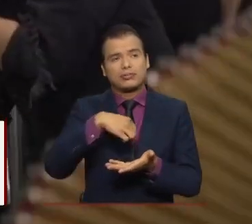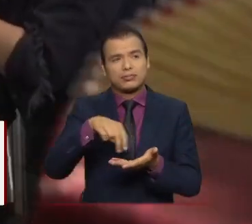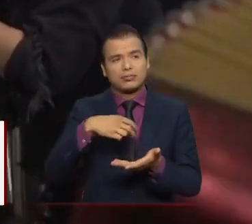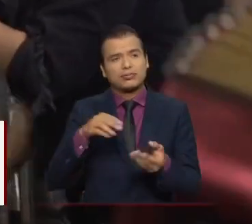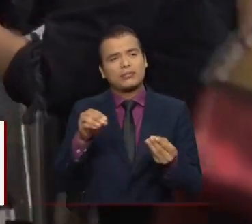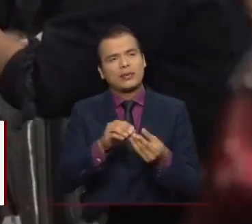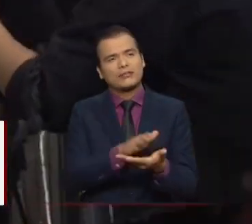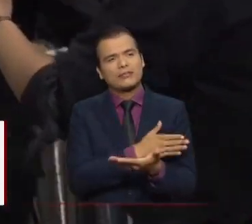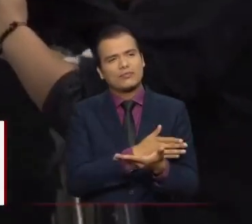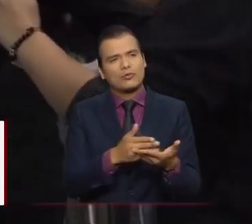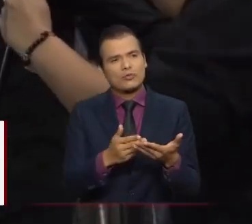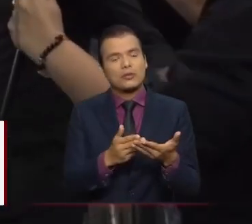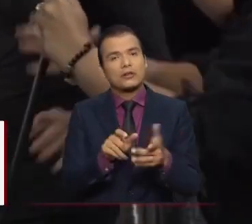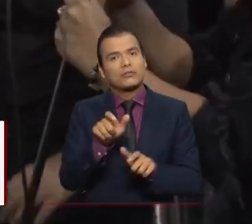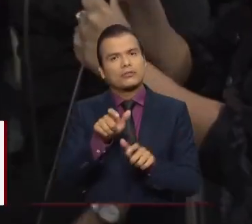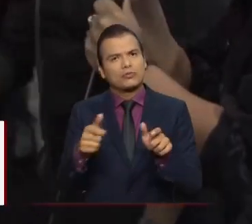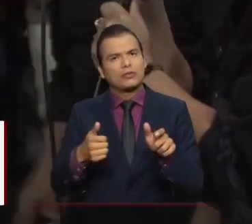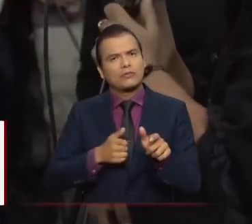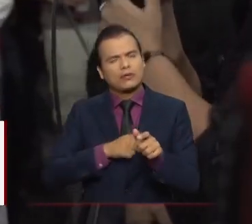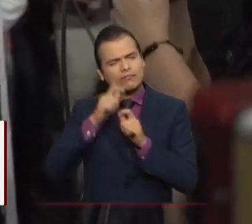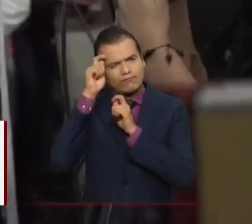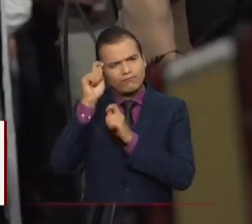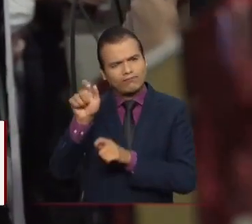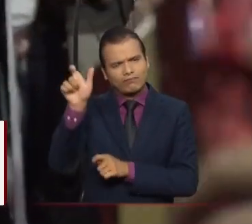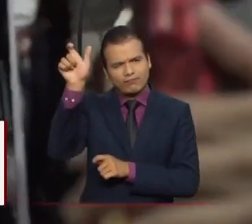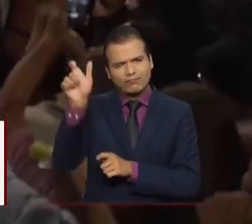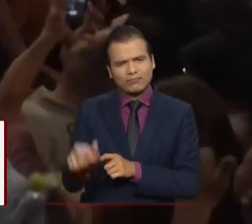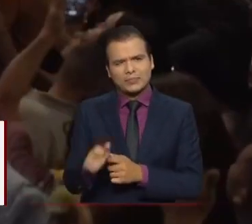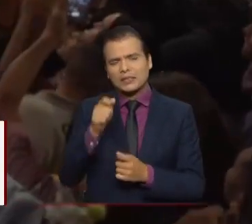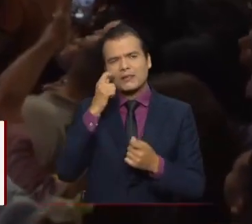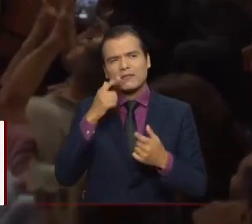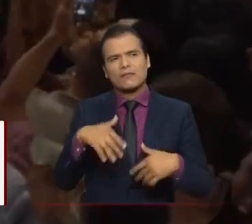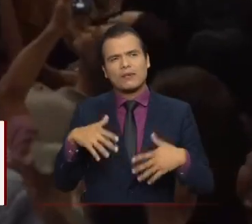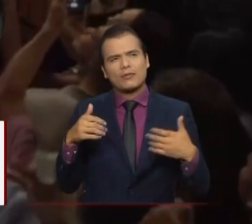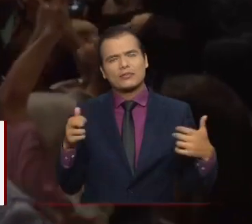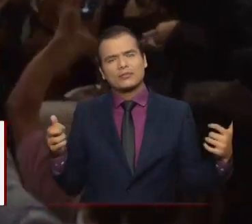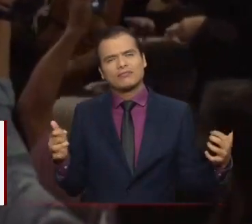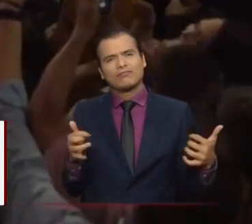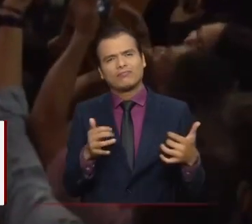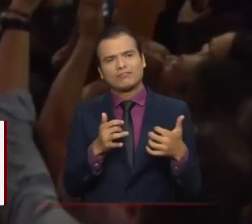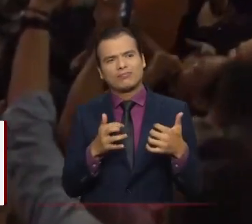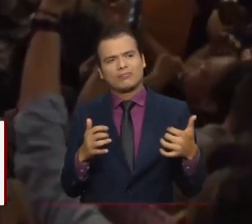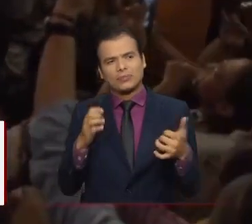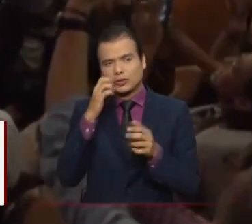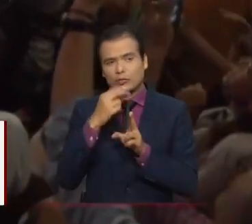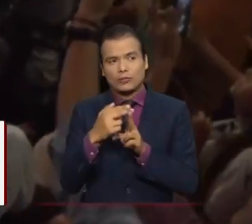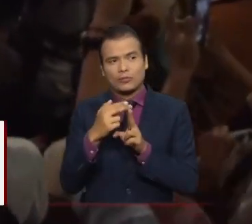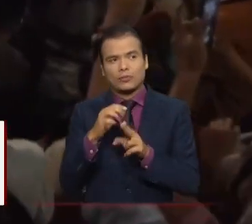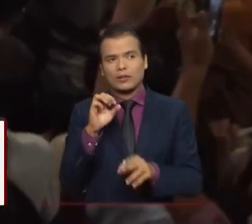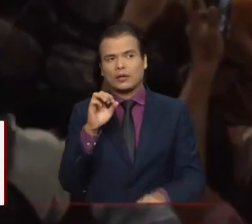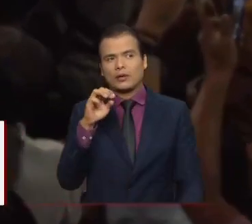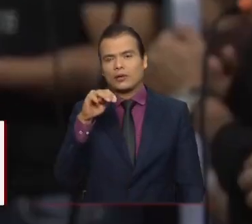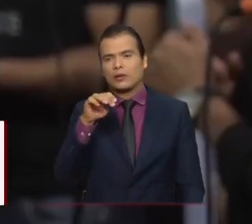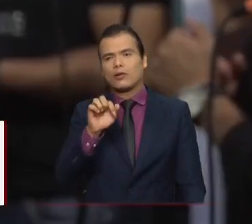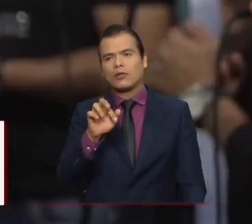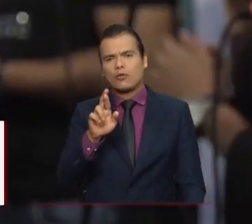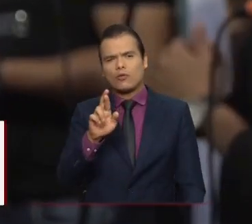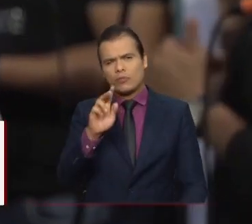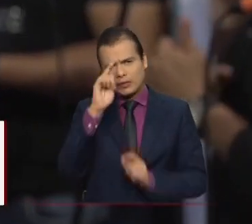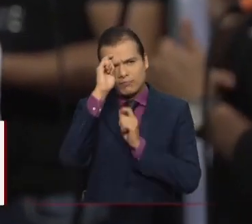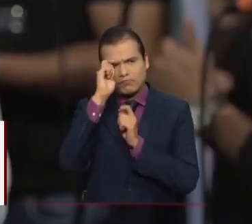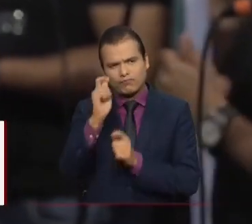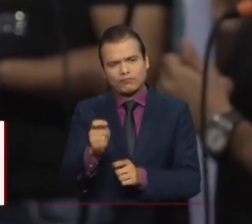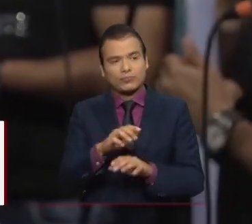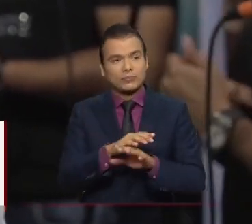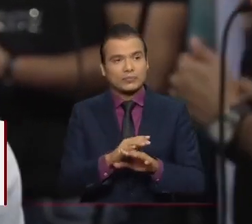y despedir a uno de los grandes compositores de este género de la costa Caribe colombiana Omar geles esta noche no